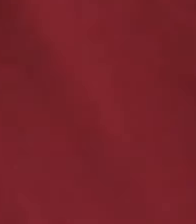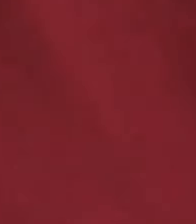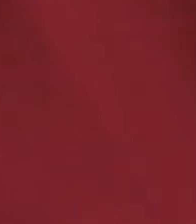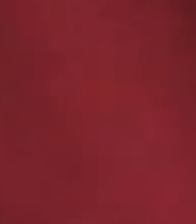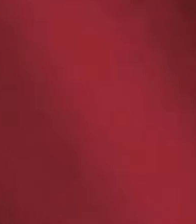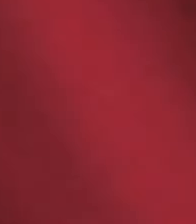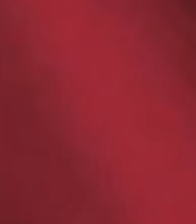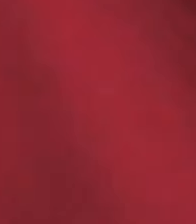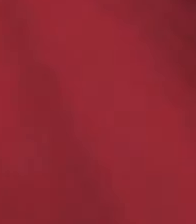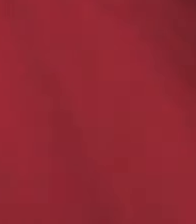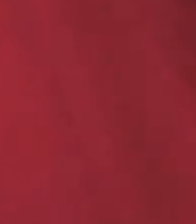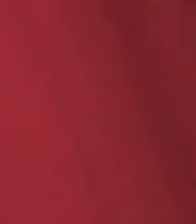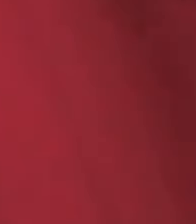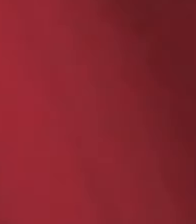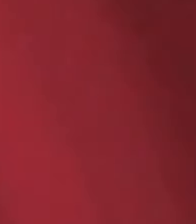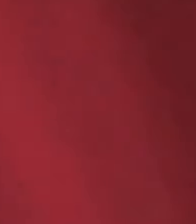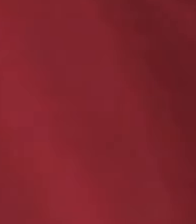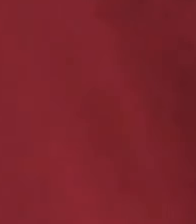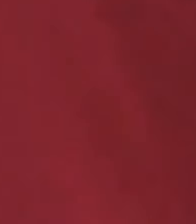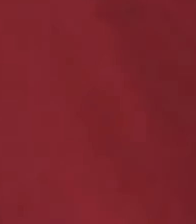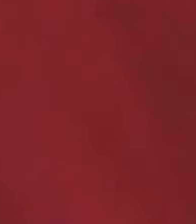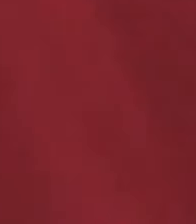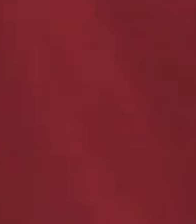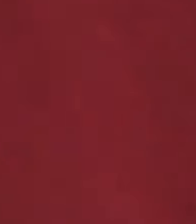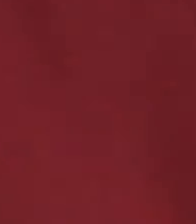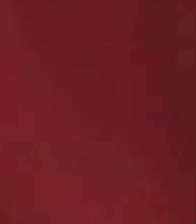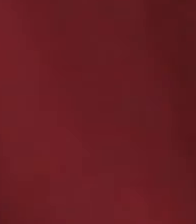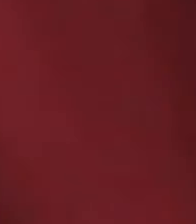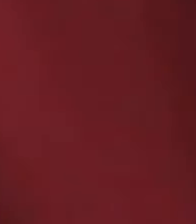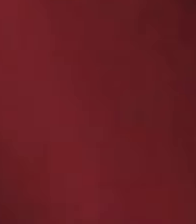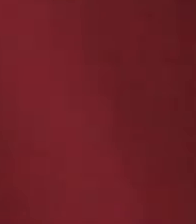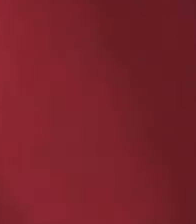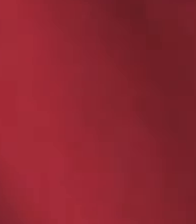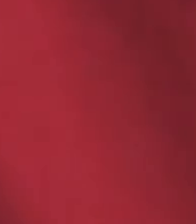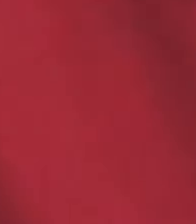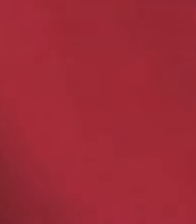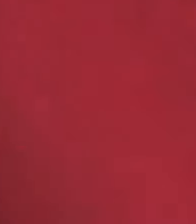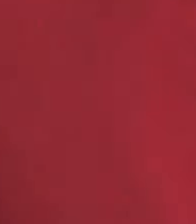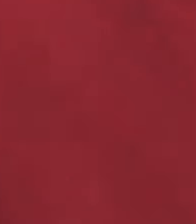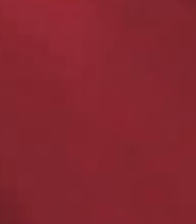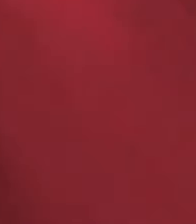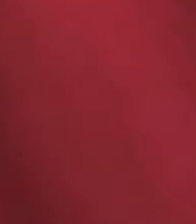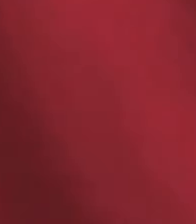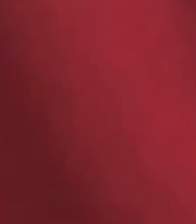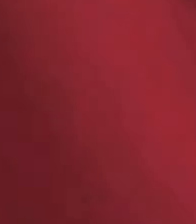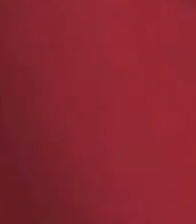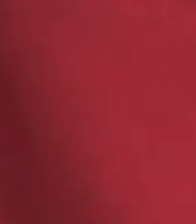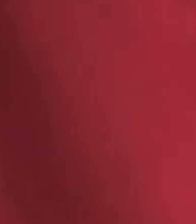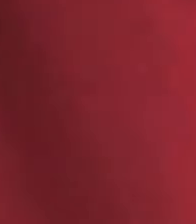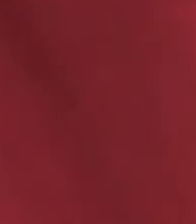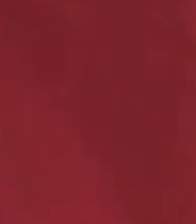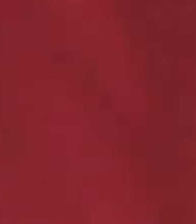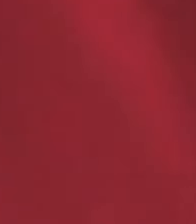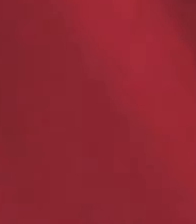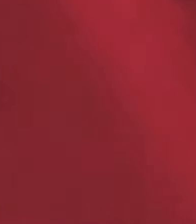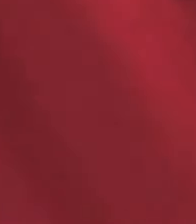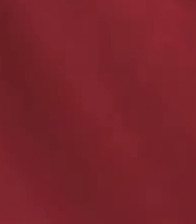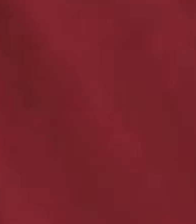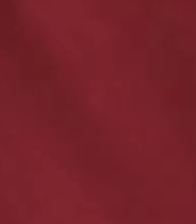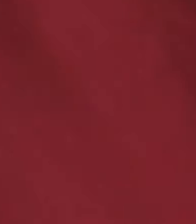Agradezco aquí el servicio del médico de aquí de San Miguel de Comundú, porque ha sido un beneficio para